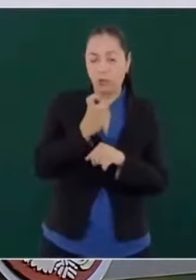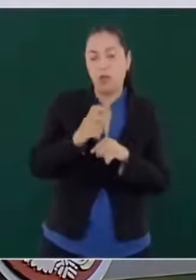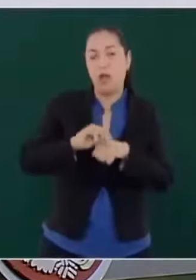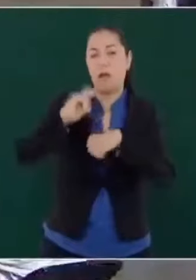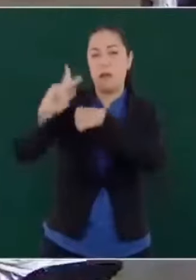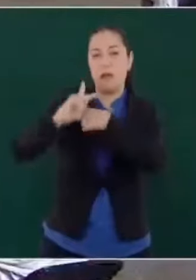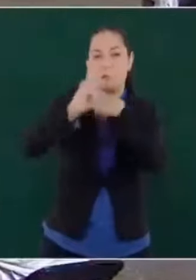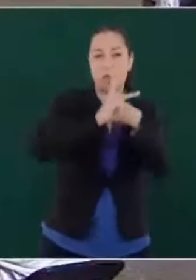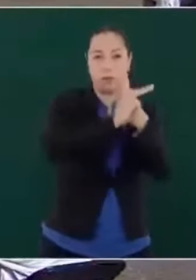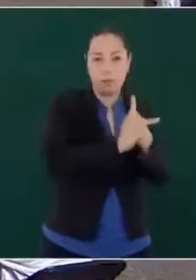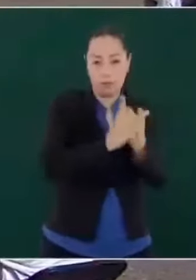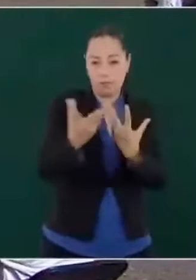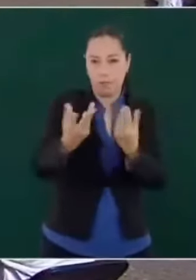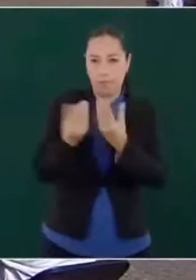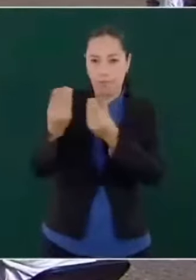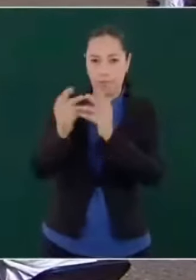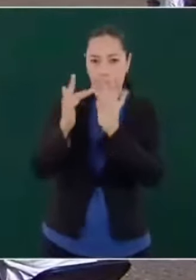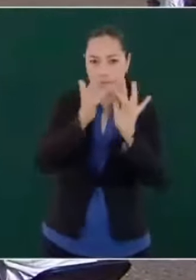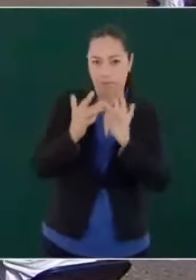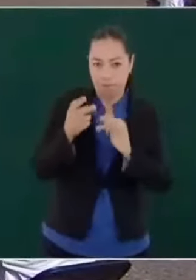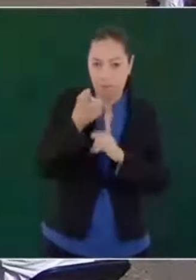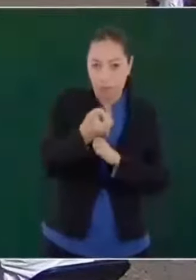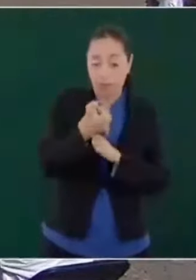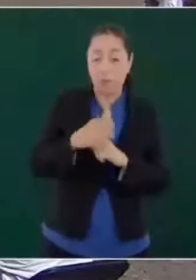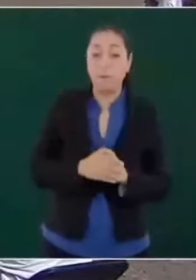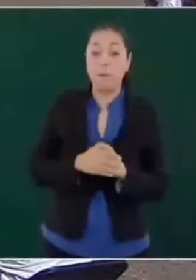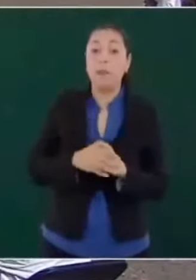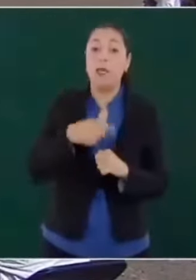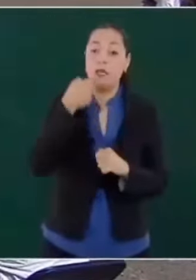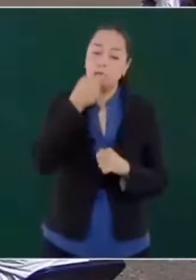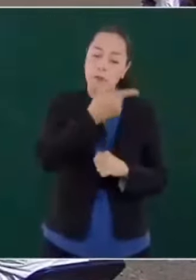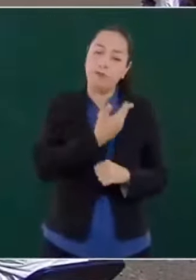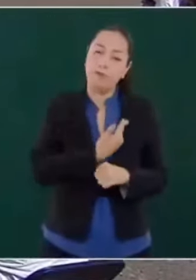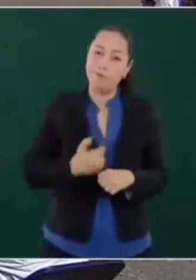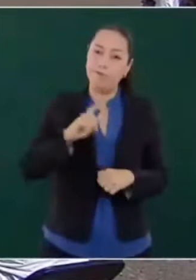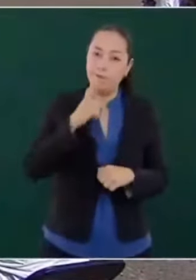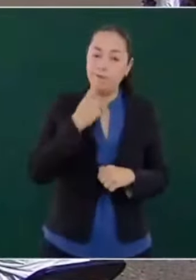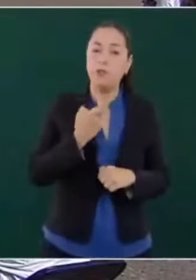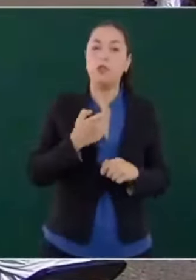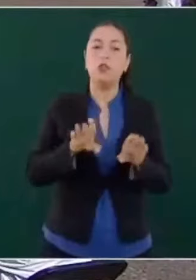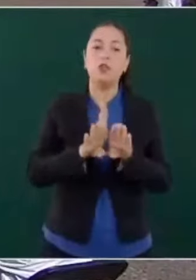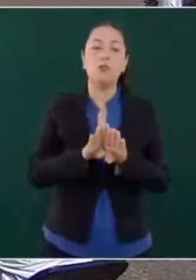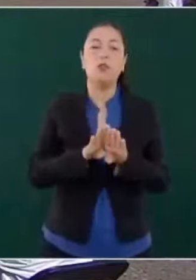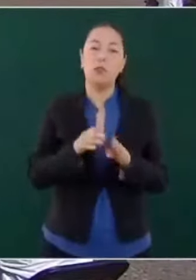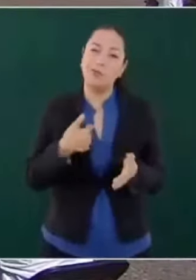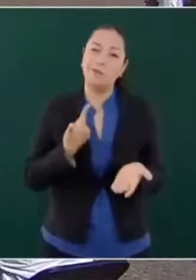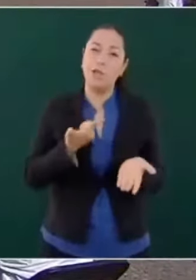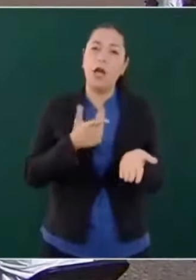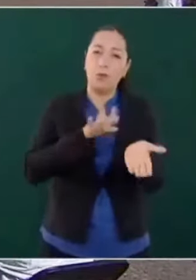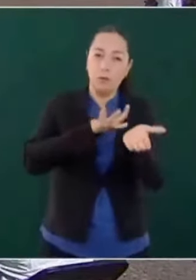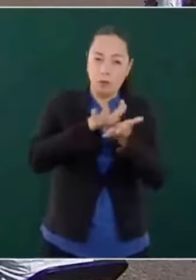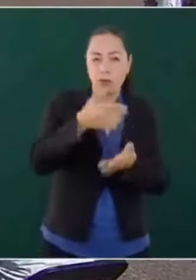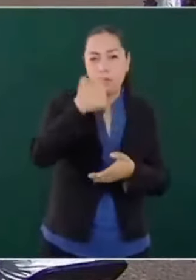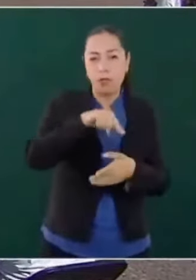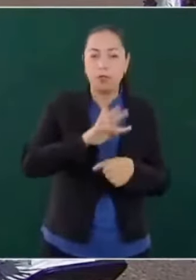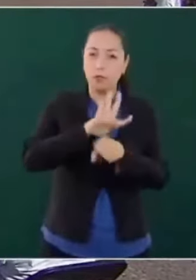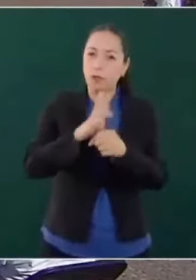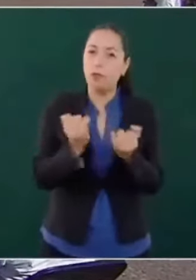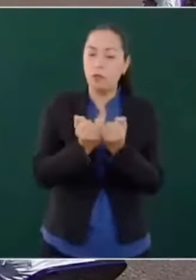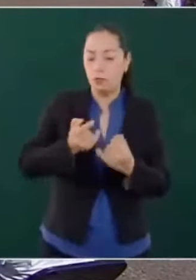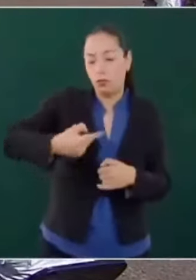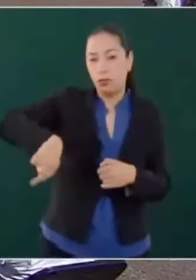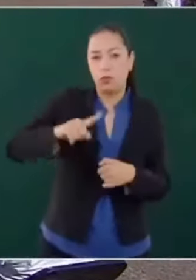vecinos. Hemos recibido, y especialmente el presidente Andrés Manuel López Obrador, un apoyo y un respaldo de la comunidad